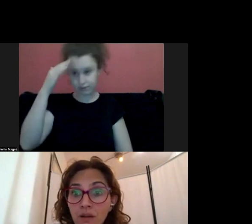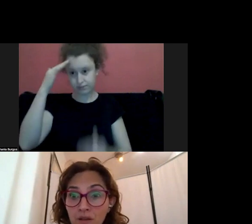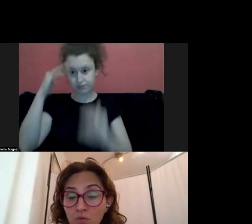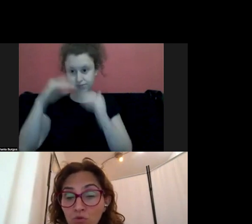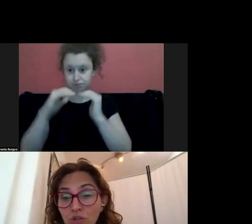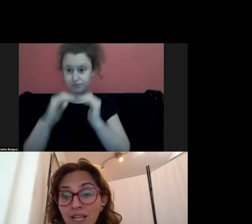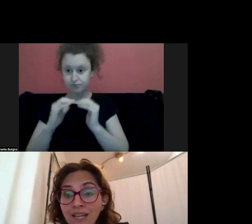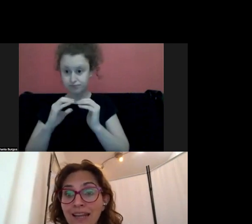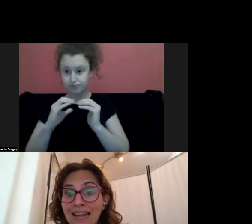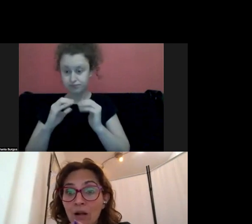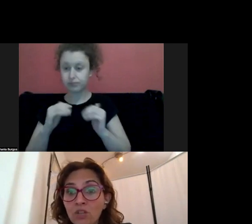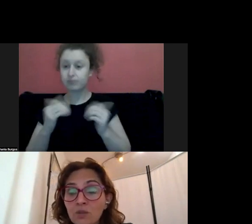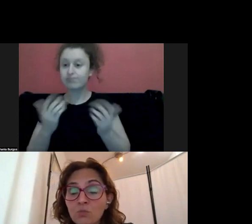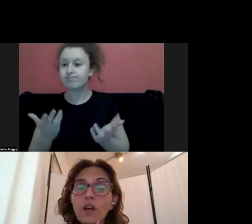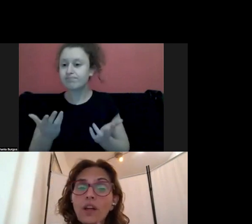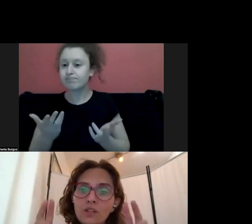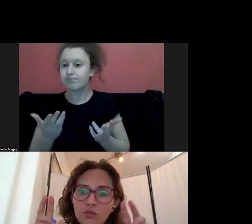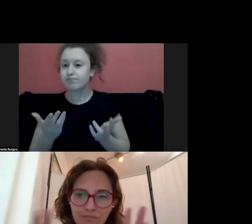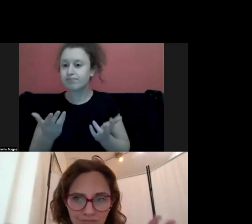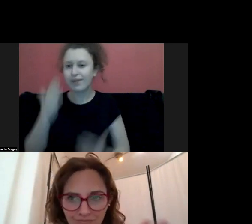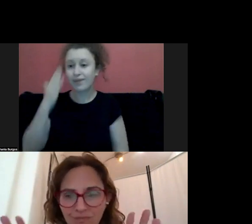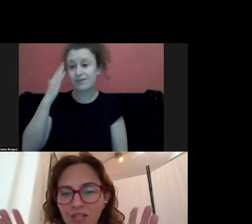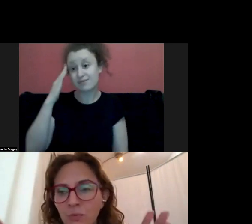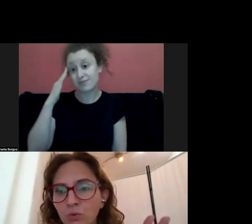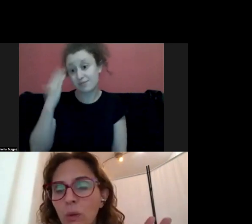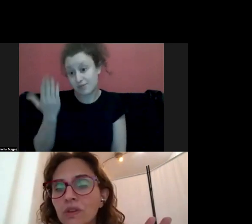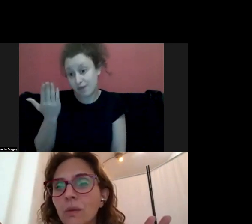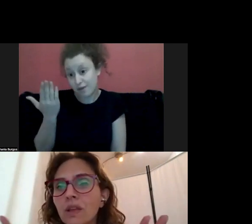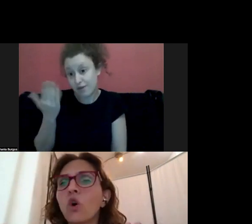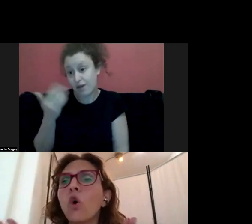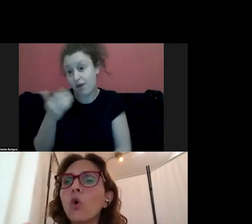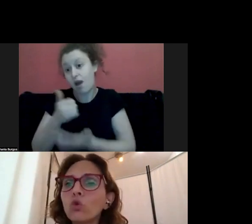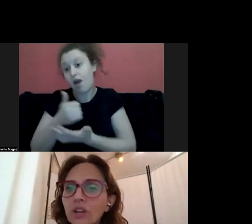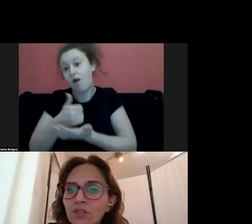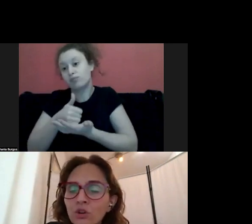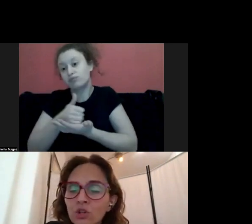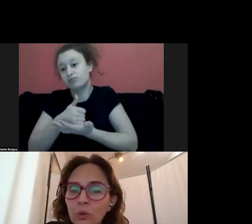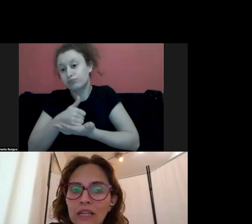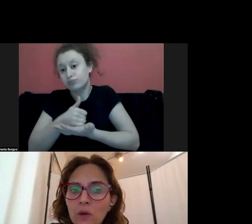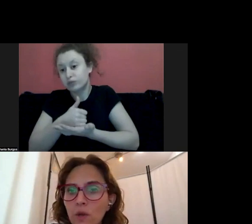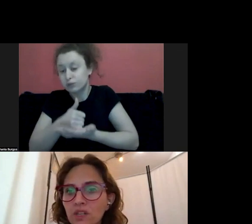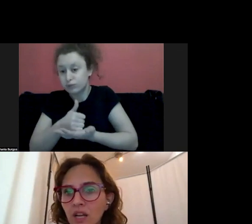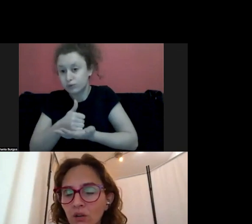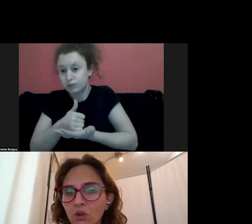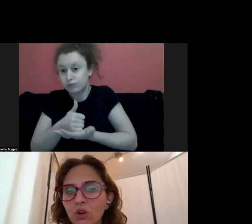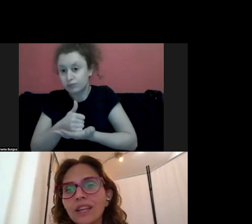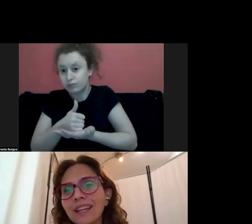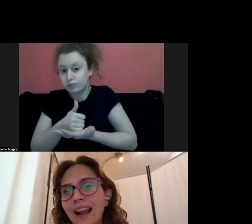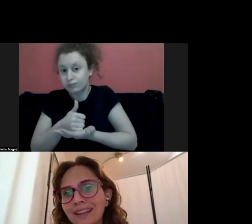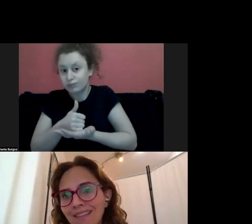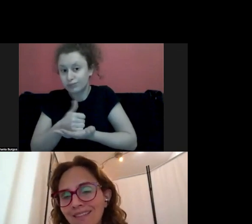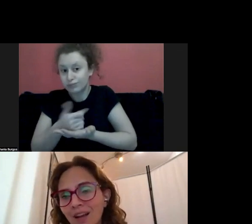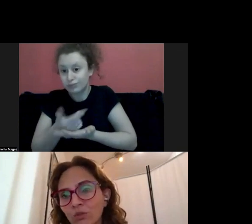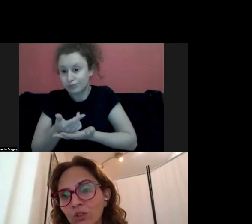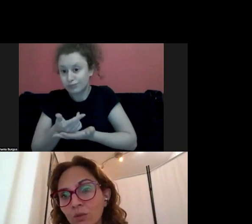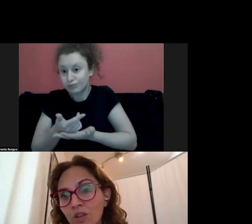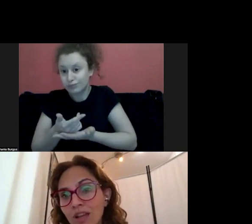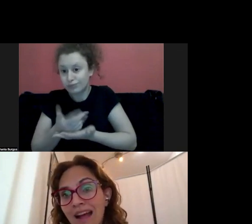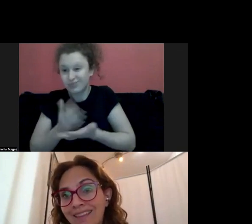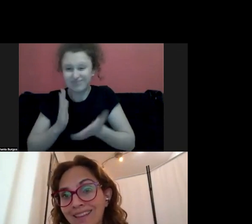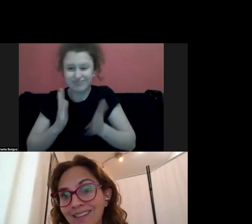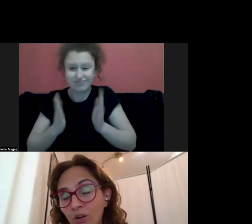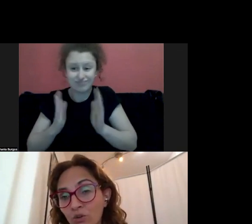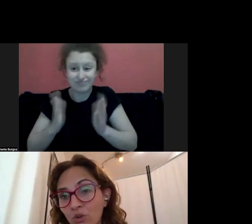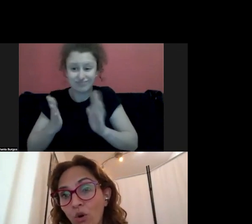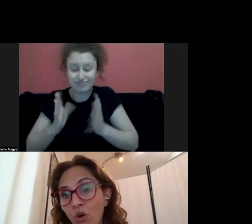Si sabemos que el autismo es, desde el punto de vista médico, un trastorno del neurodesarrollo y la lactancia contribuye